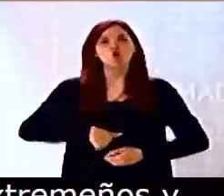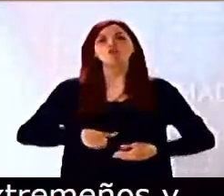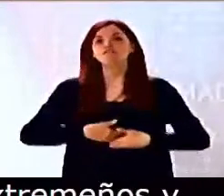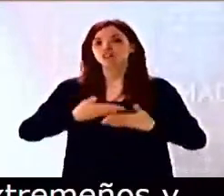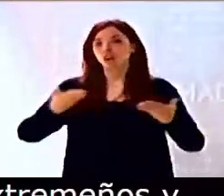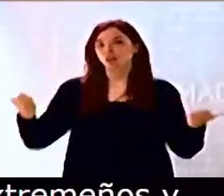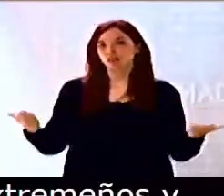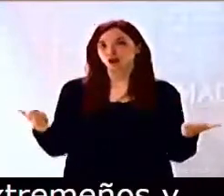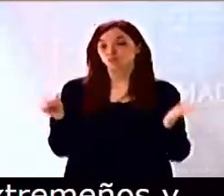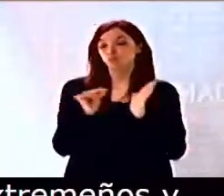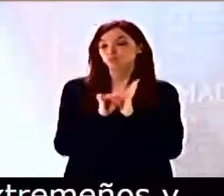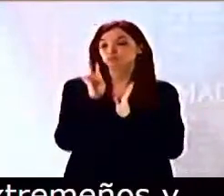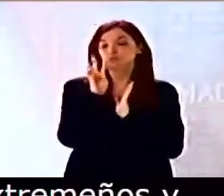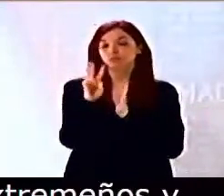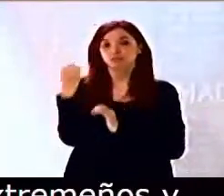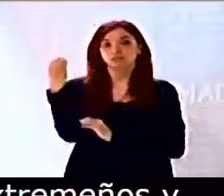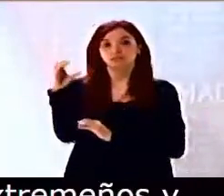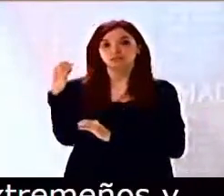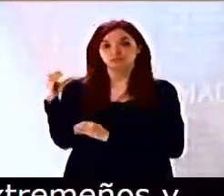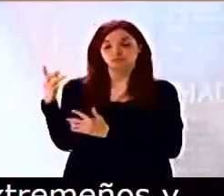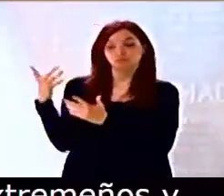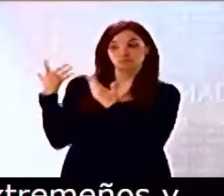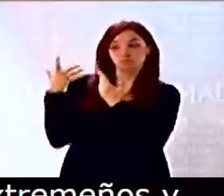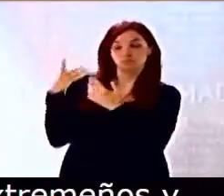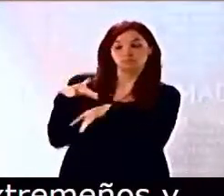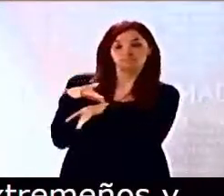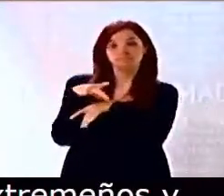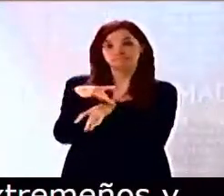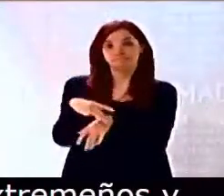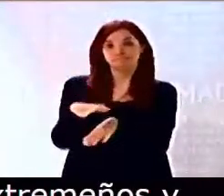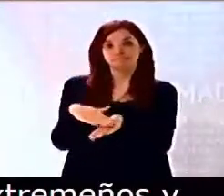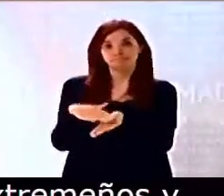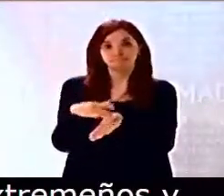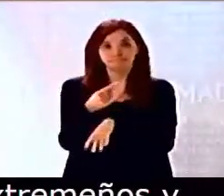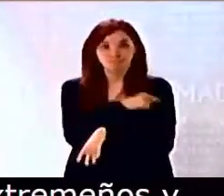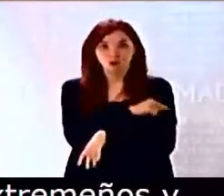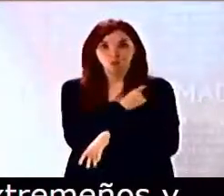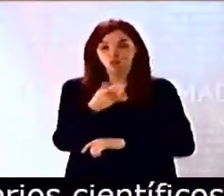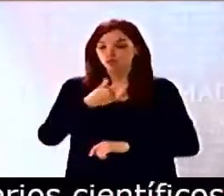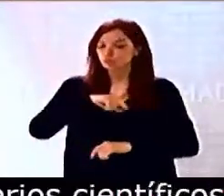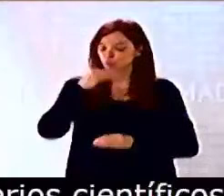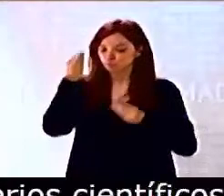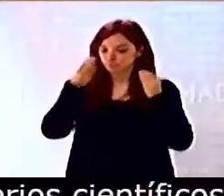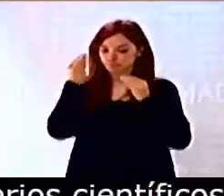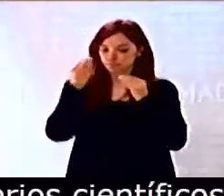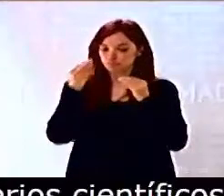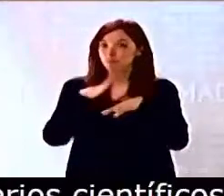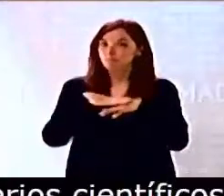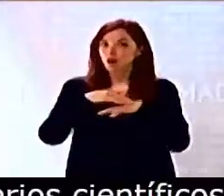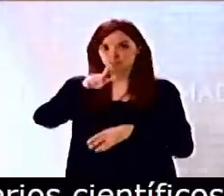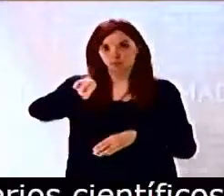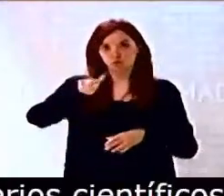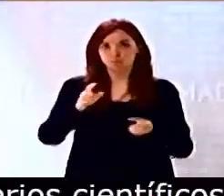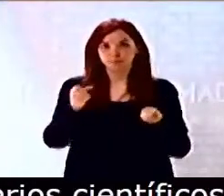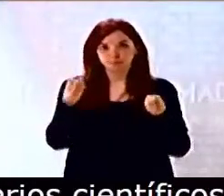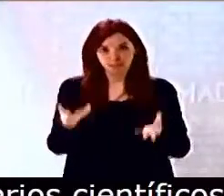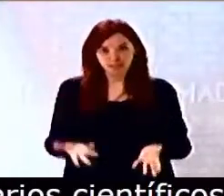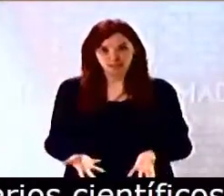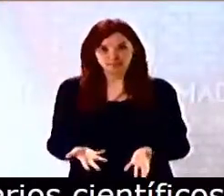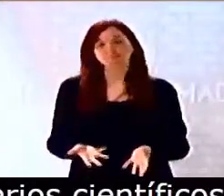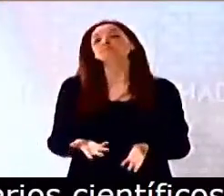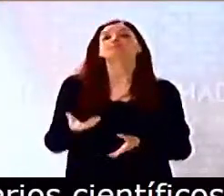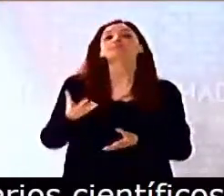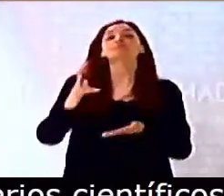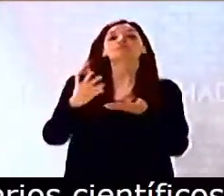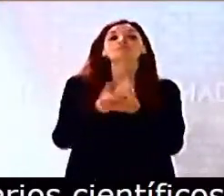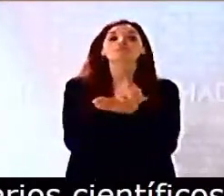criterios científicos que nos orientan a la vacunación, que lo hacemos por su bien, que está todo el